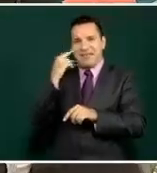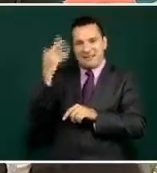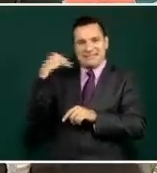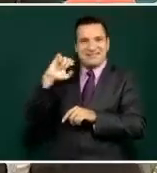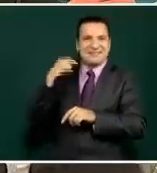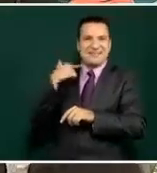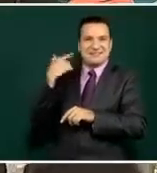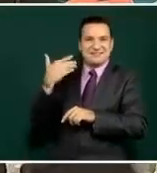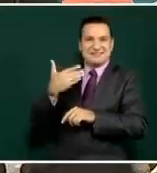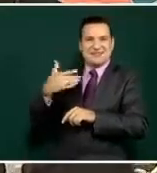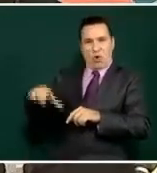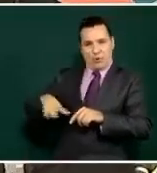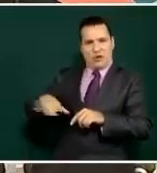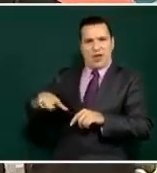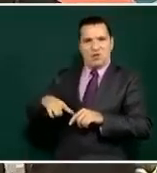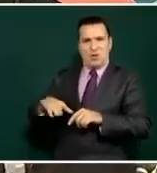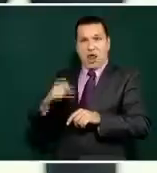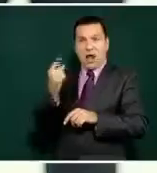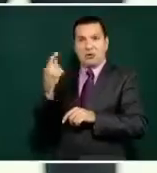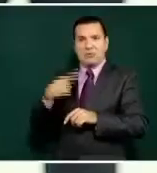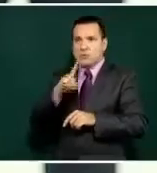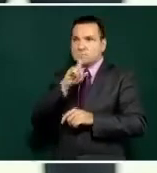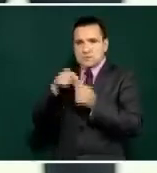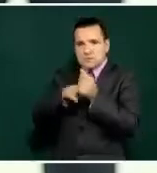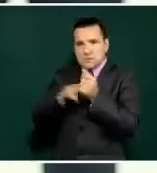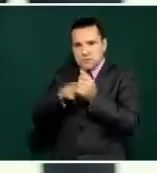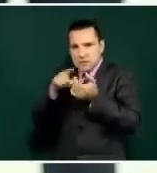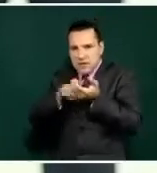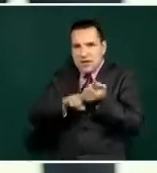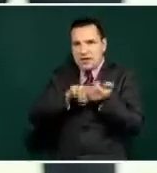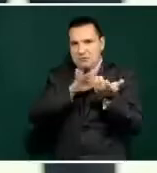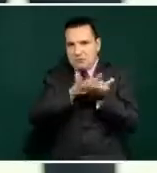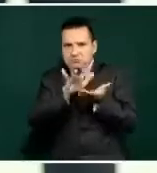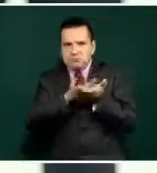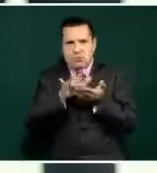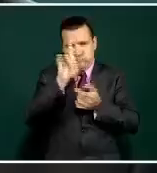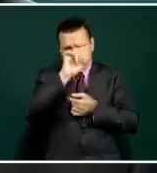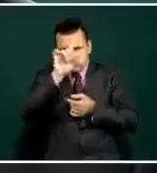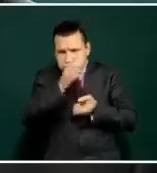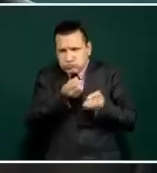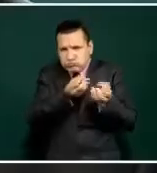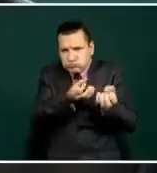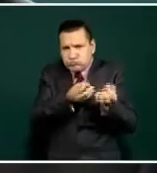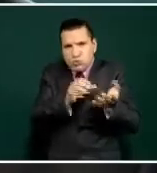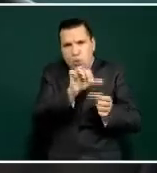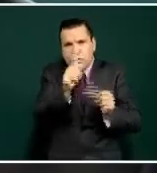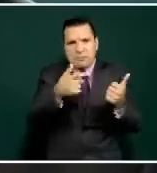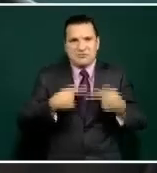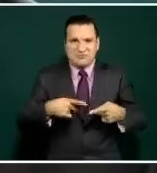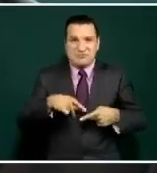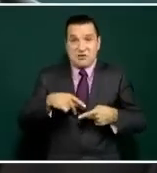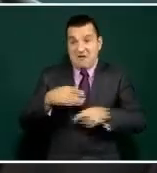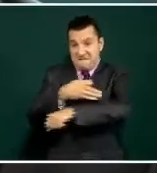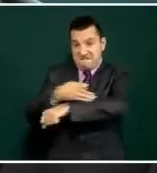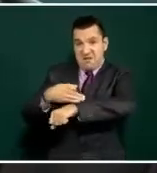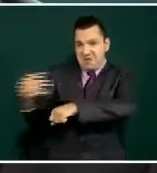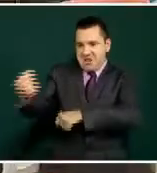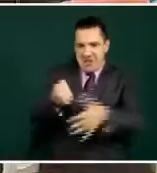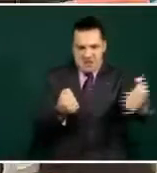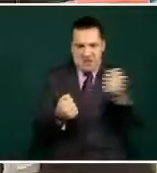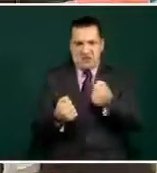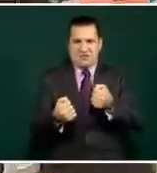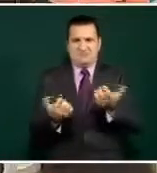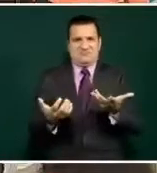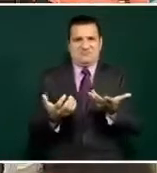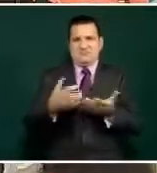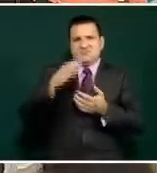están infiltrados como asesores en puestos claves? Hay nepotismo en la alcaldía de Hermosillo, en la alcaldía